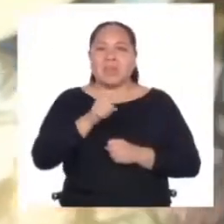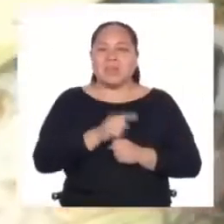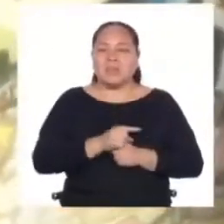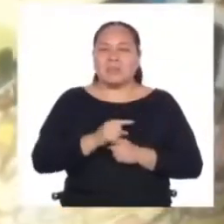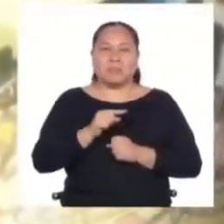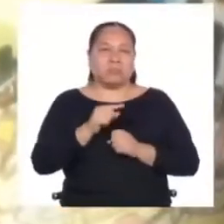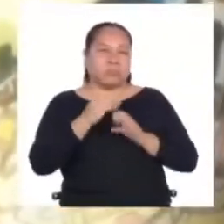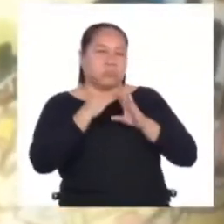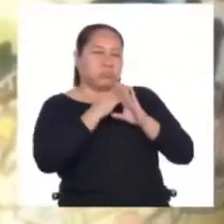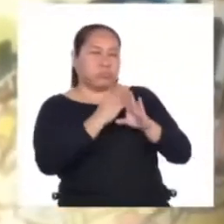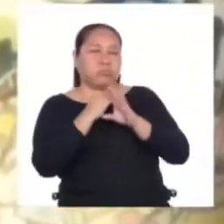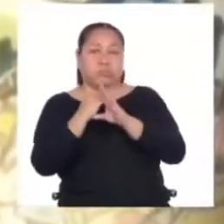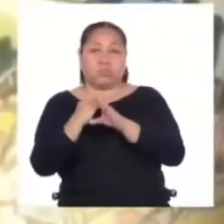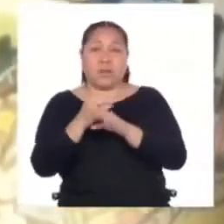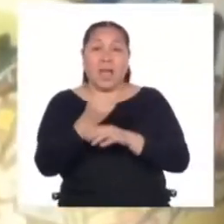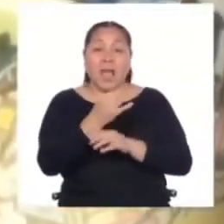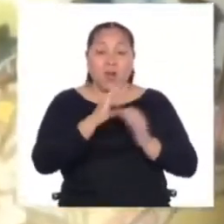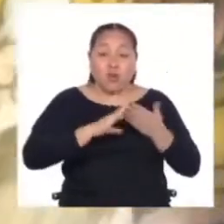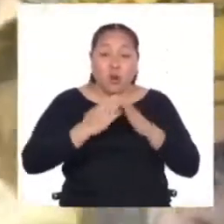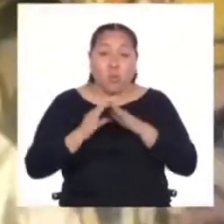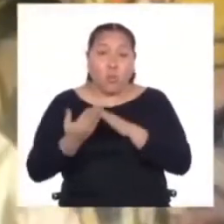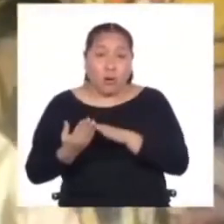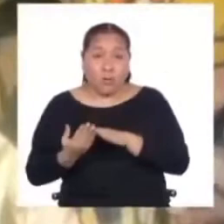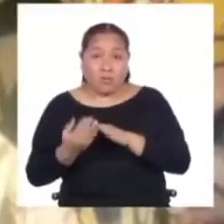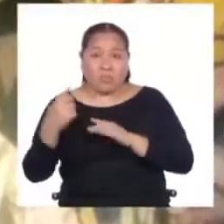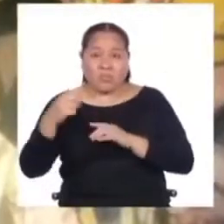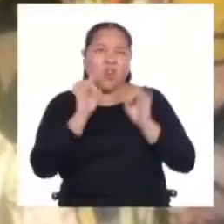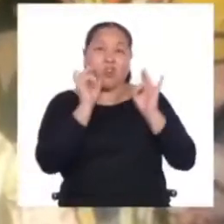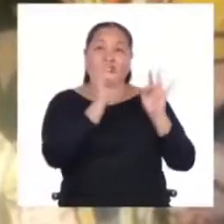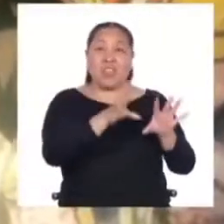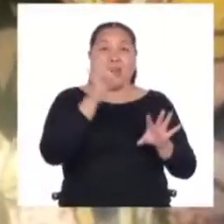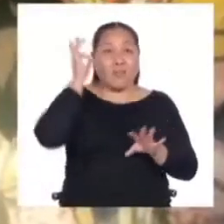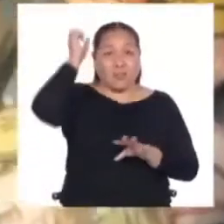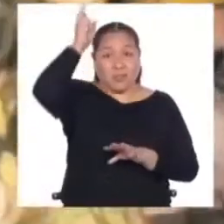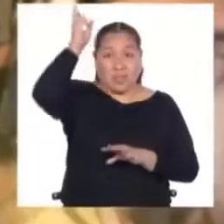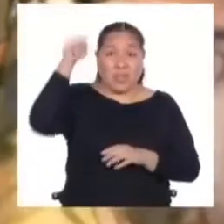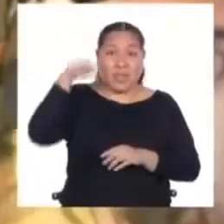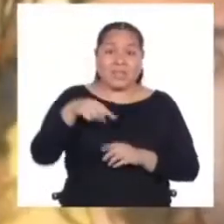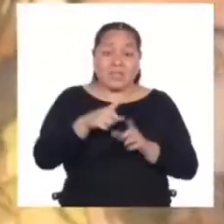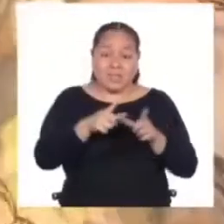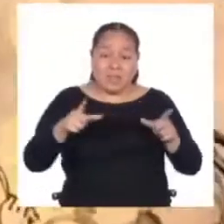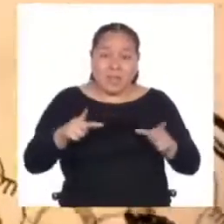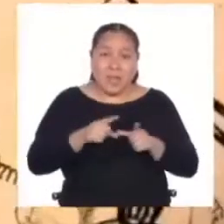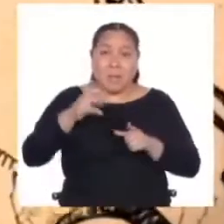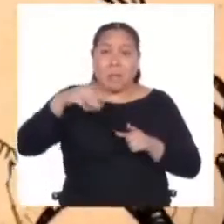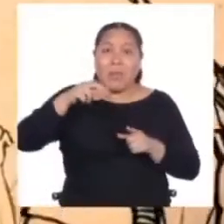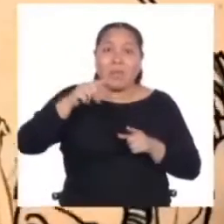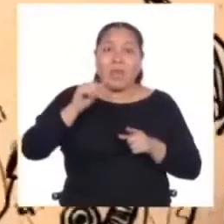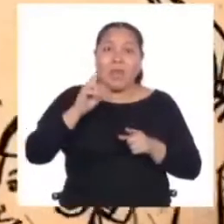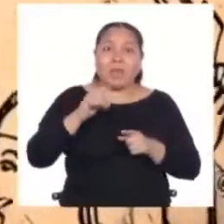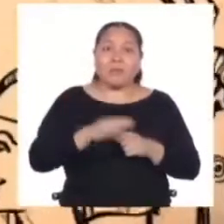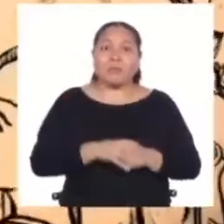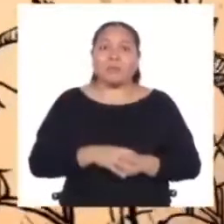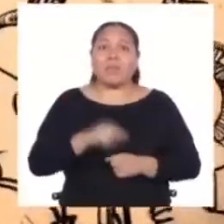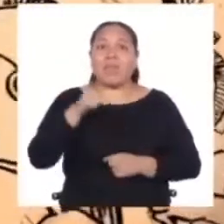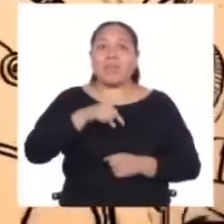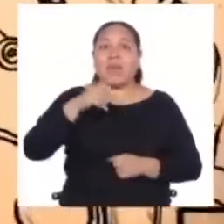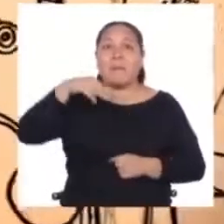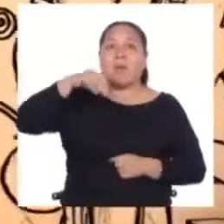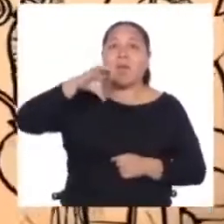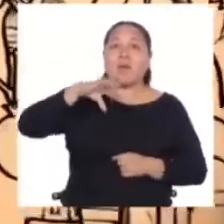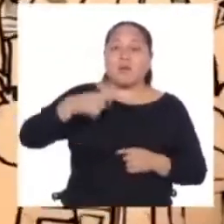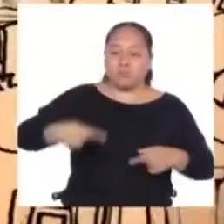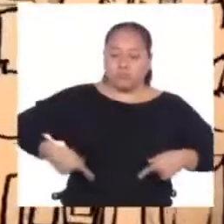incas. Un caso notable era el de los huancas, del Valle del Mantaro, frente a los cuales Manco entabló una guerra